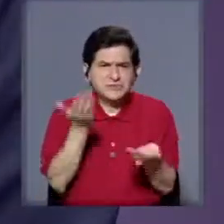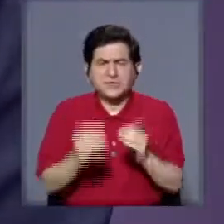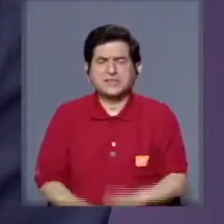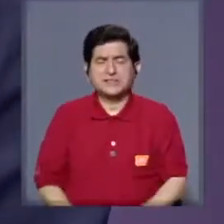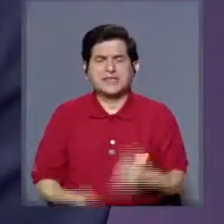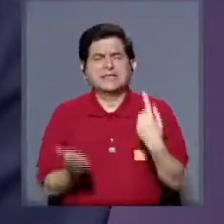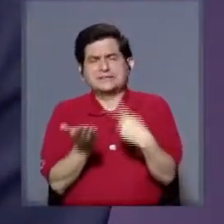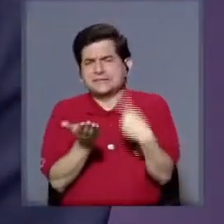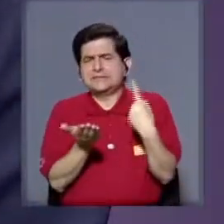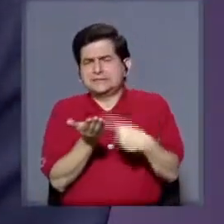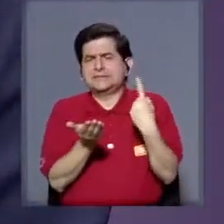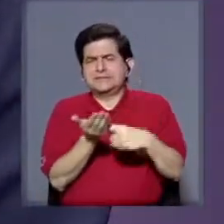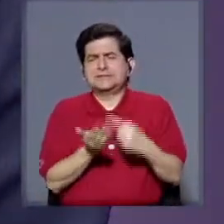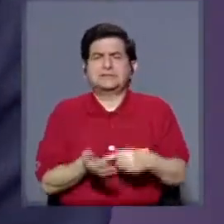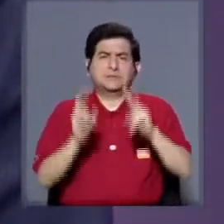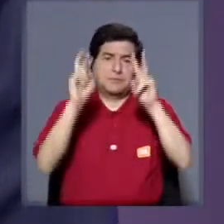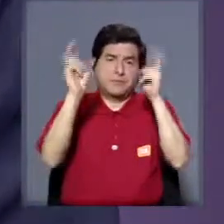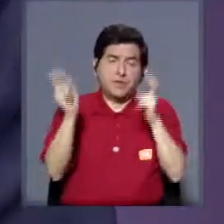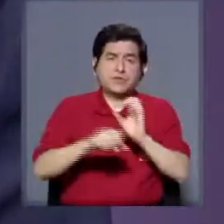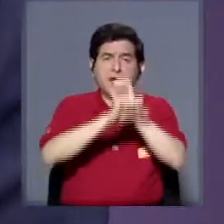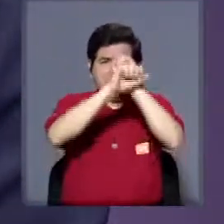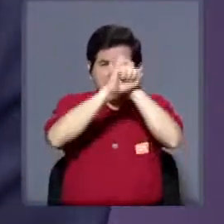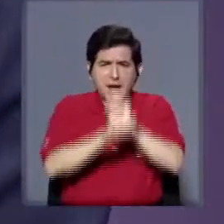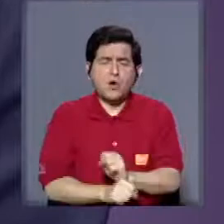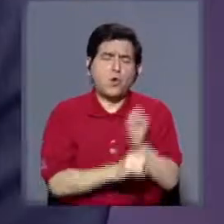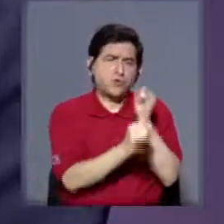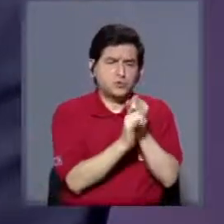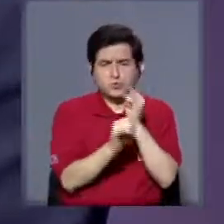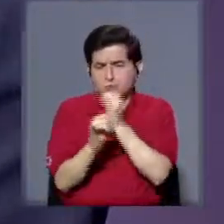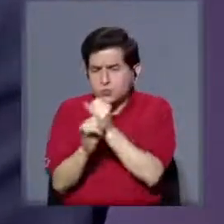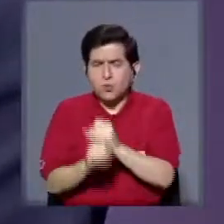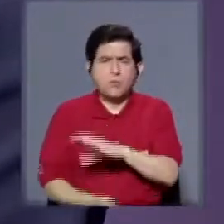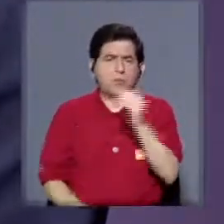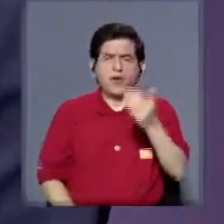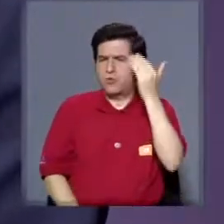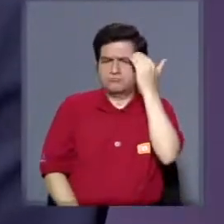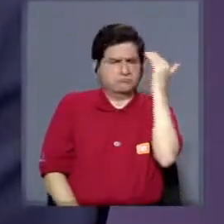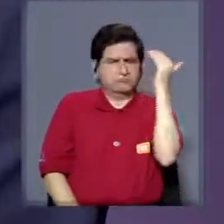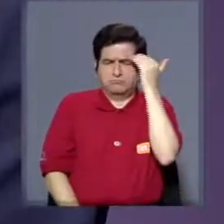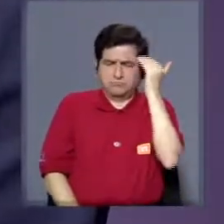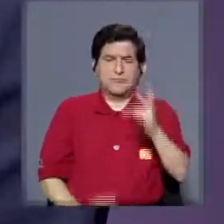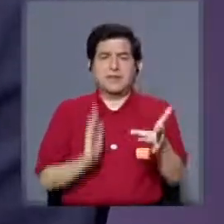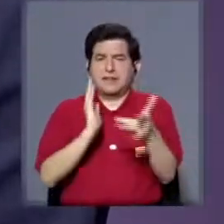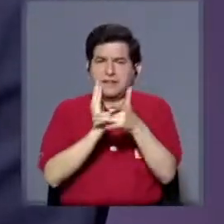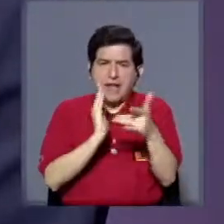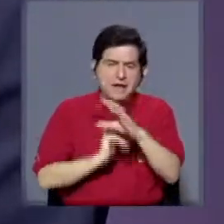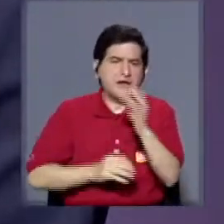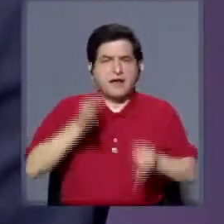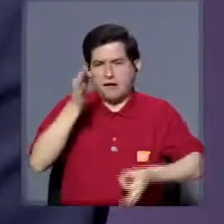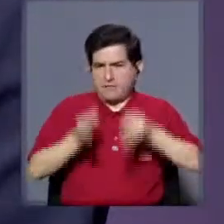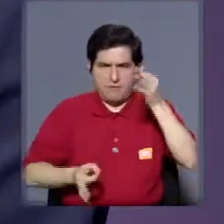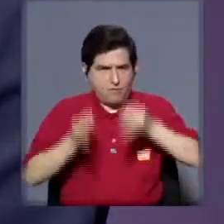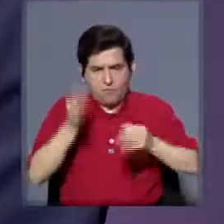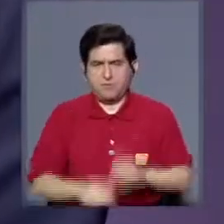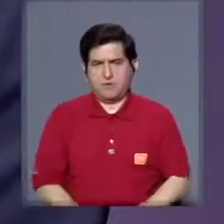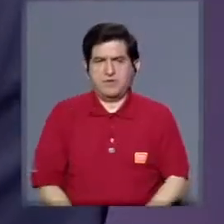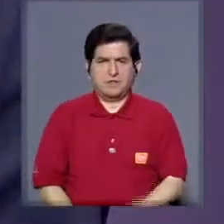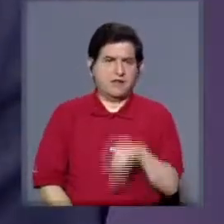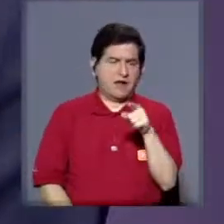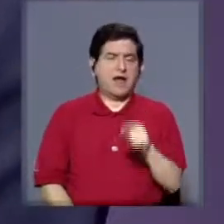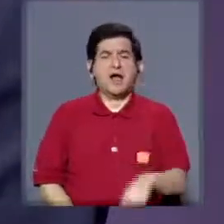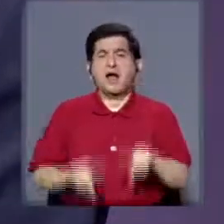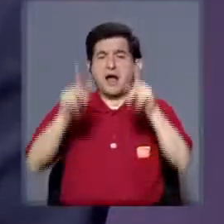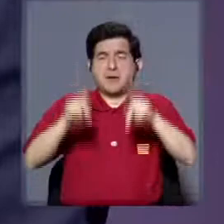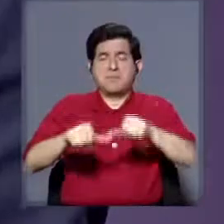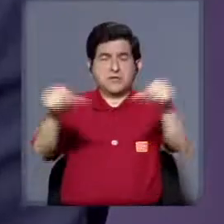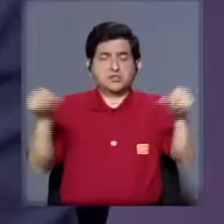controvertida y que por un tema de costumbre institucional de ignorancia tanto técnica como jurídica verdad pues hace que el